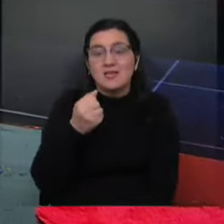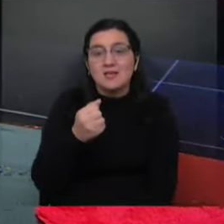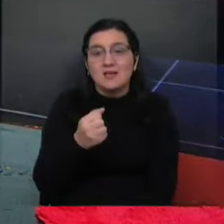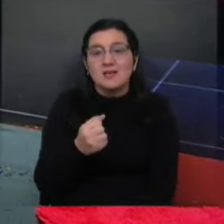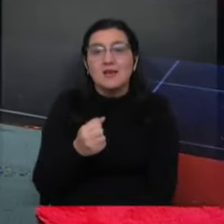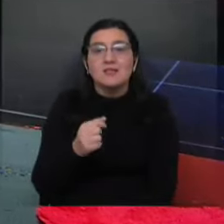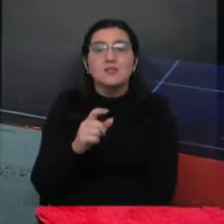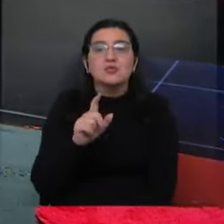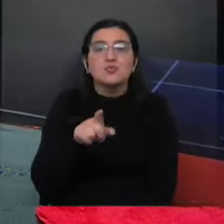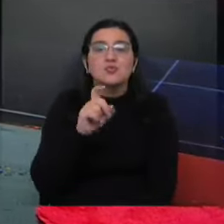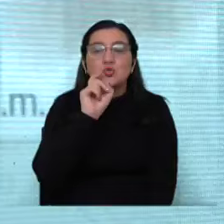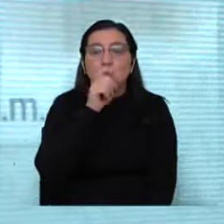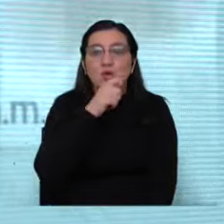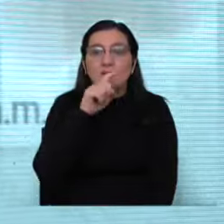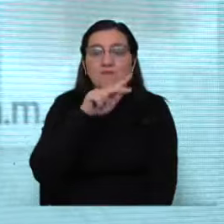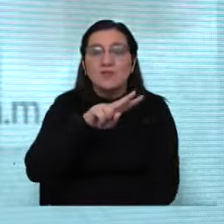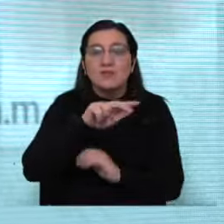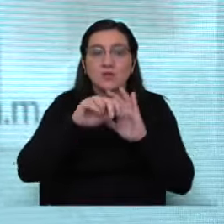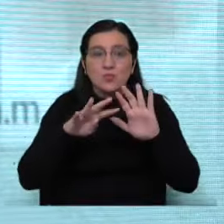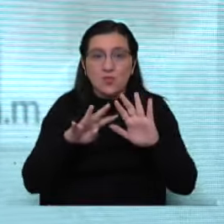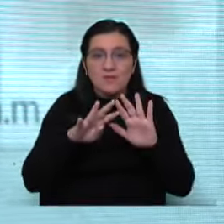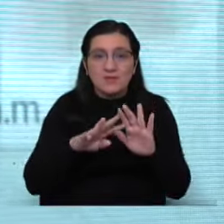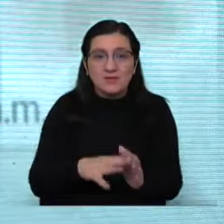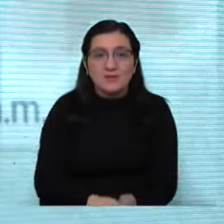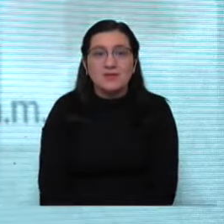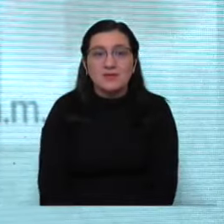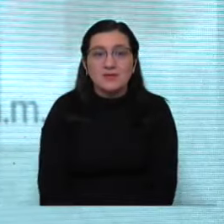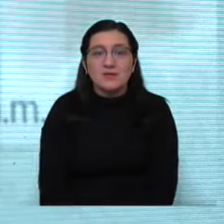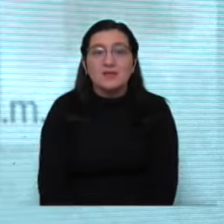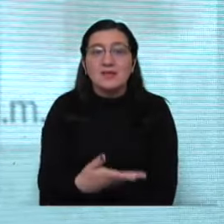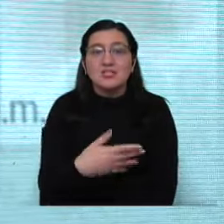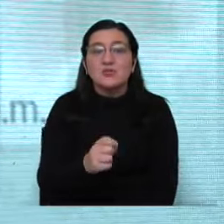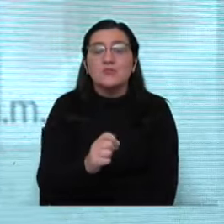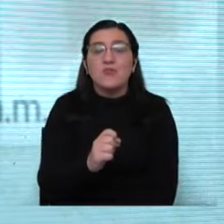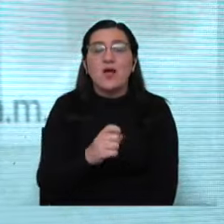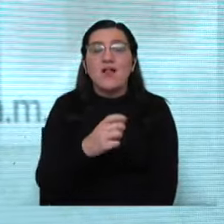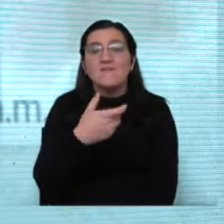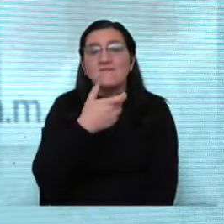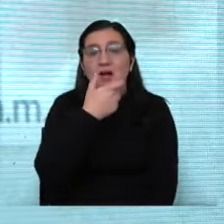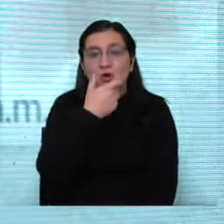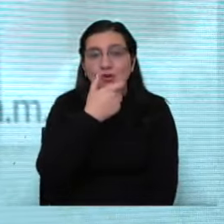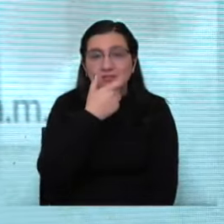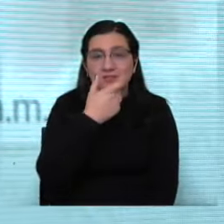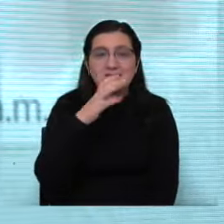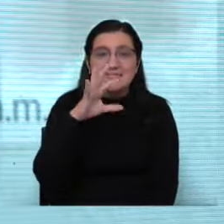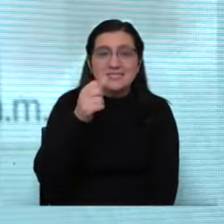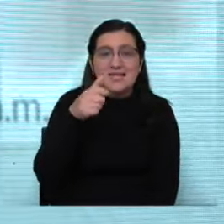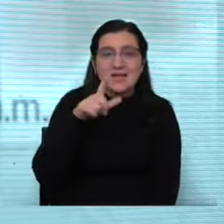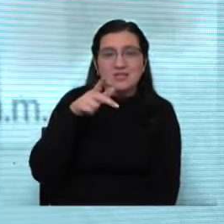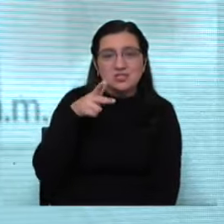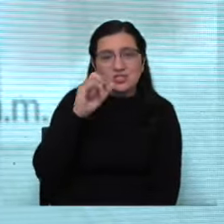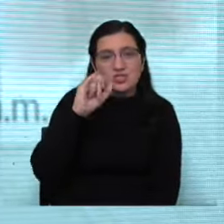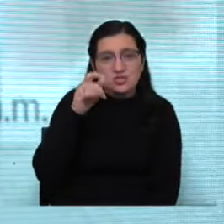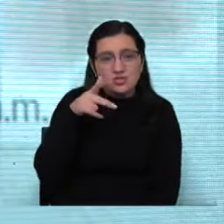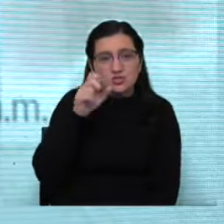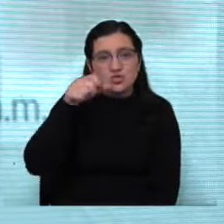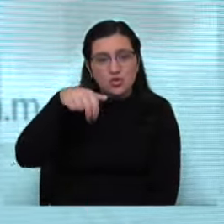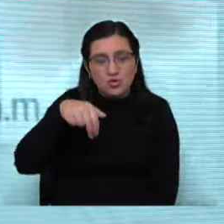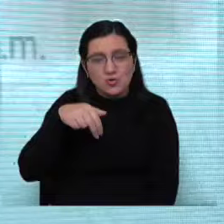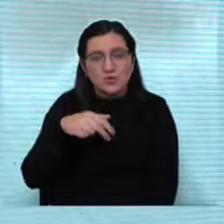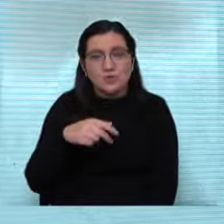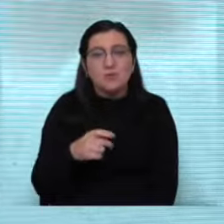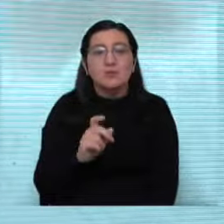29 que le llevó alfajores de Ay sí los alfajores de salchichón de chocolate Hoy es su cumpleaños desearle un bonito